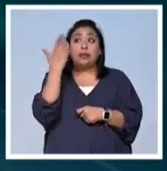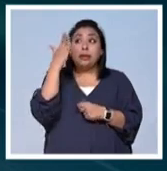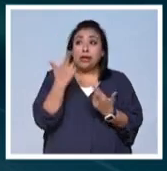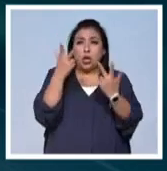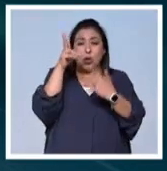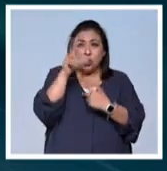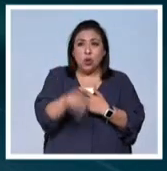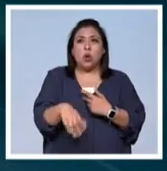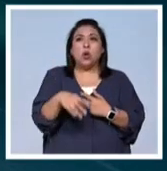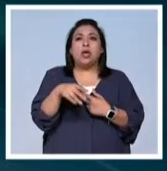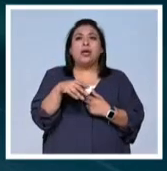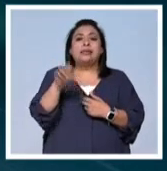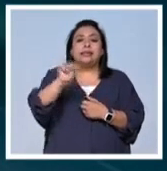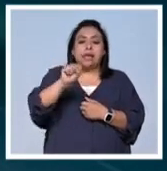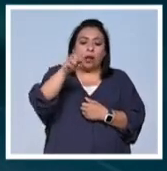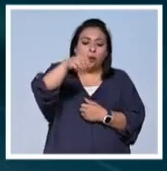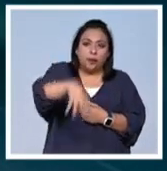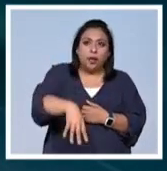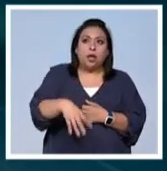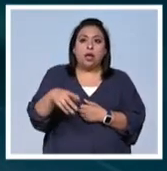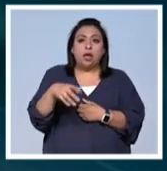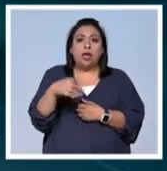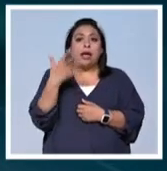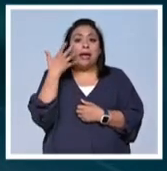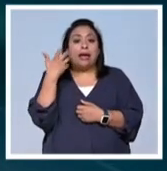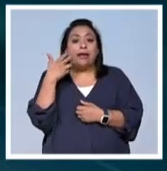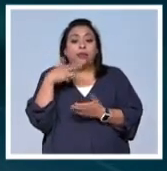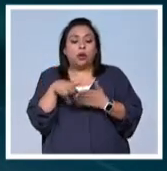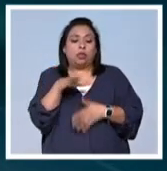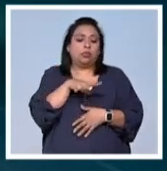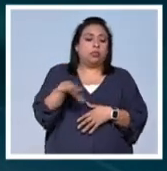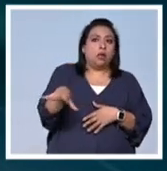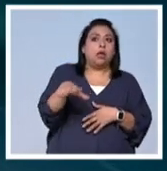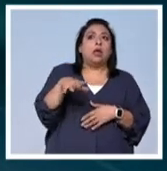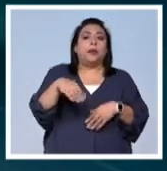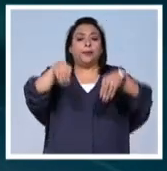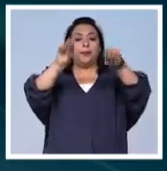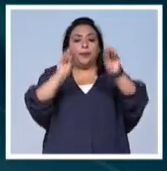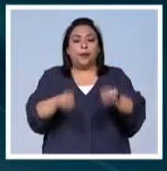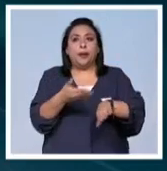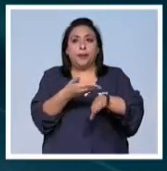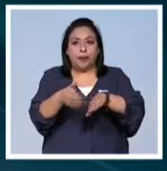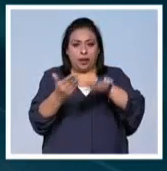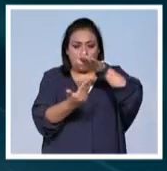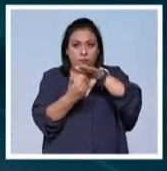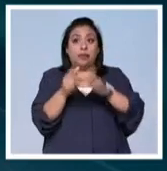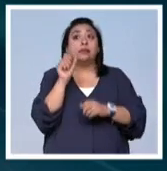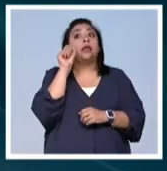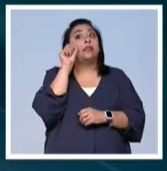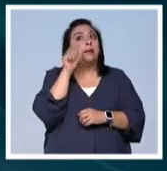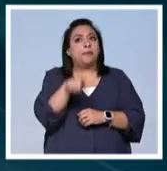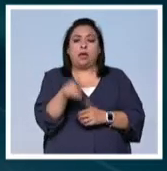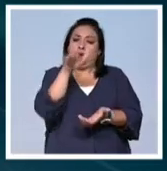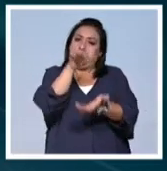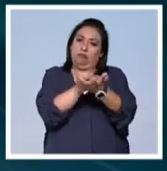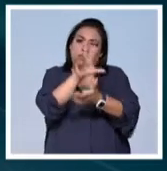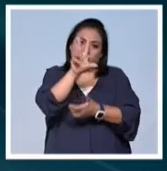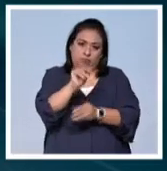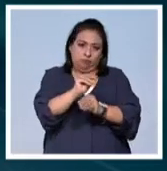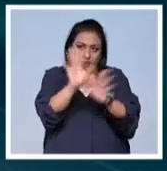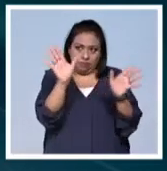derramar sal evitar cruzarse con un gato negro dejaron Mattel blanco en la mesa Y por supuesto No casarse